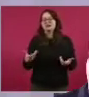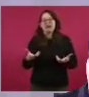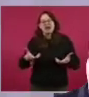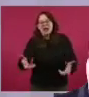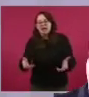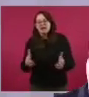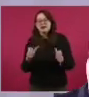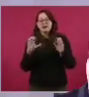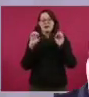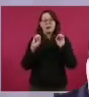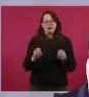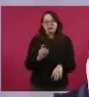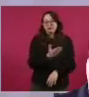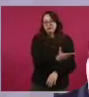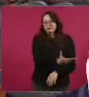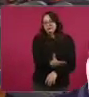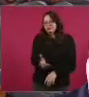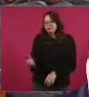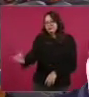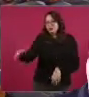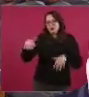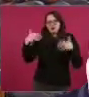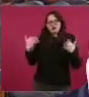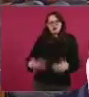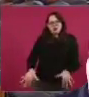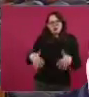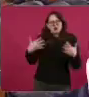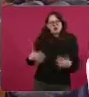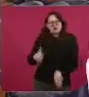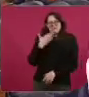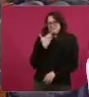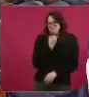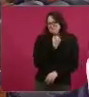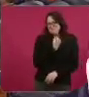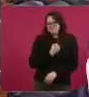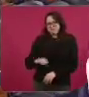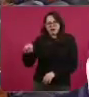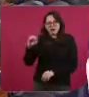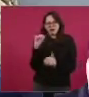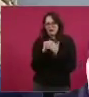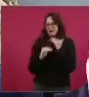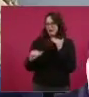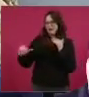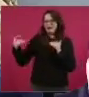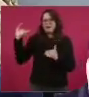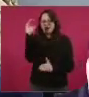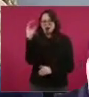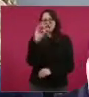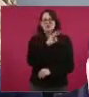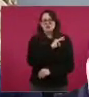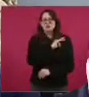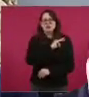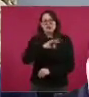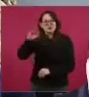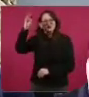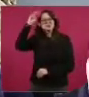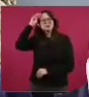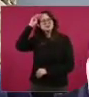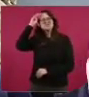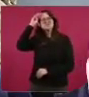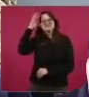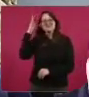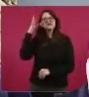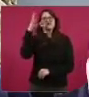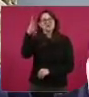vibrar y soñar que México tiene esa grandeza y podemos pensar mucho más alto.